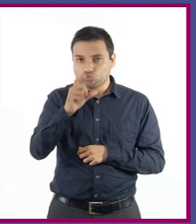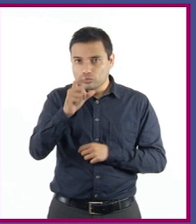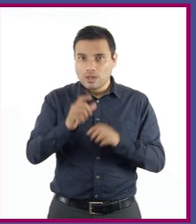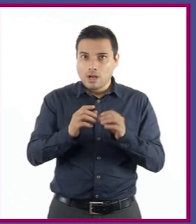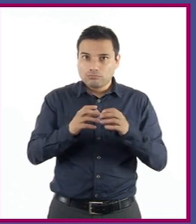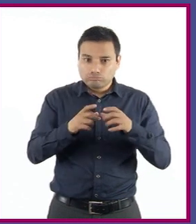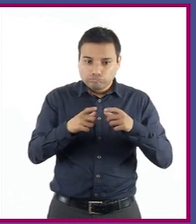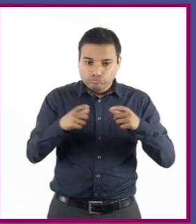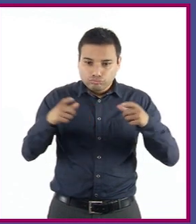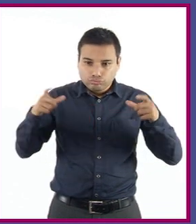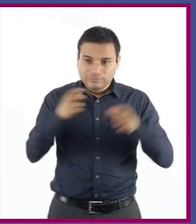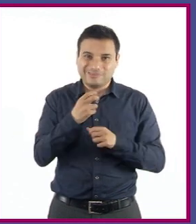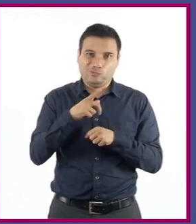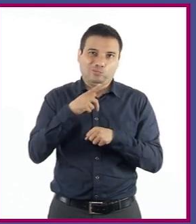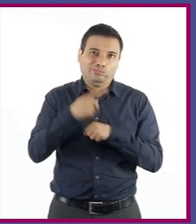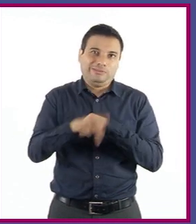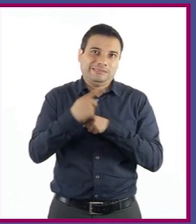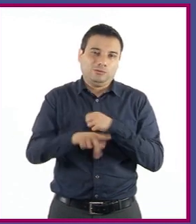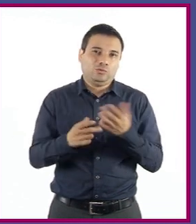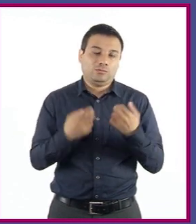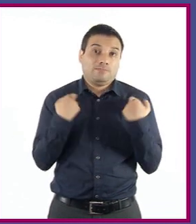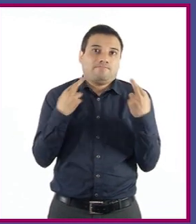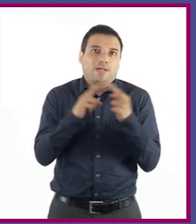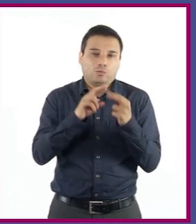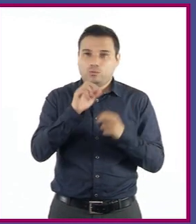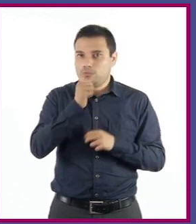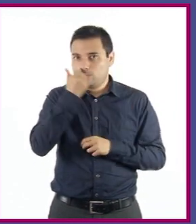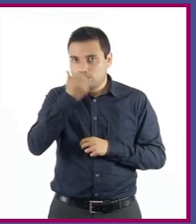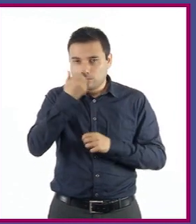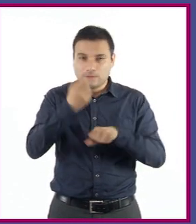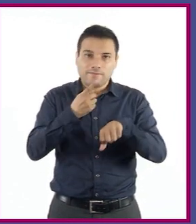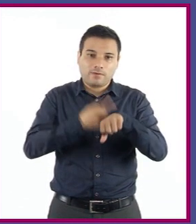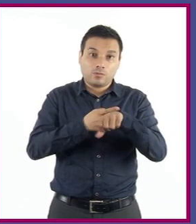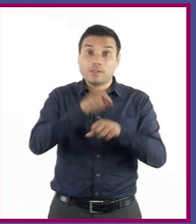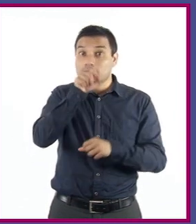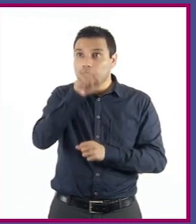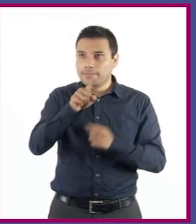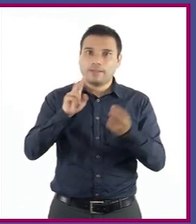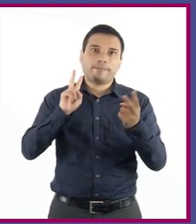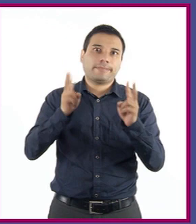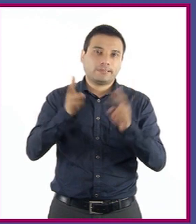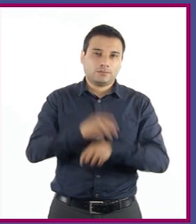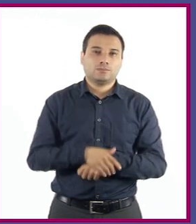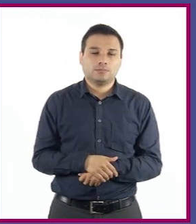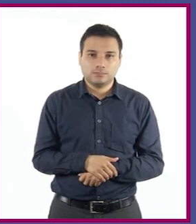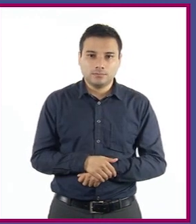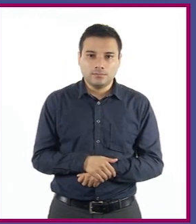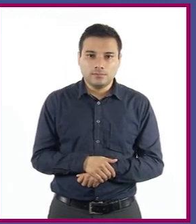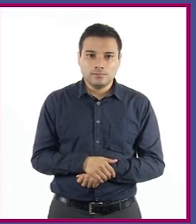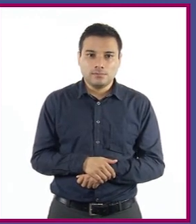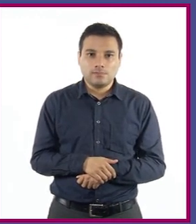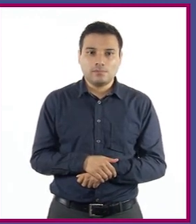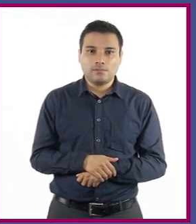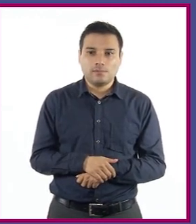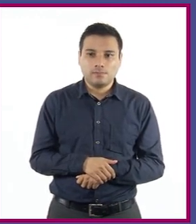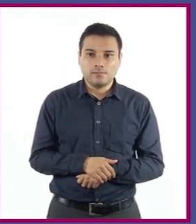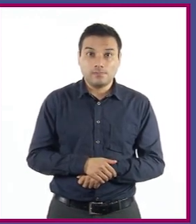lo cual es un riesgo para la salud de la comunidad escolar y de los vecinos del lugar. En este